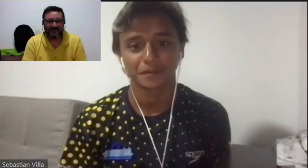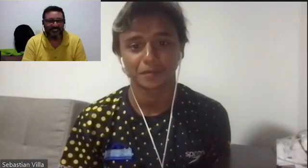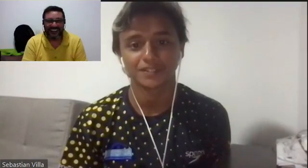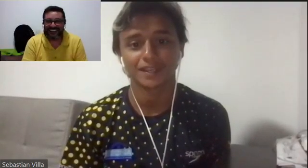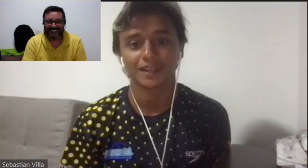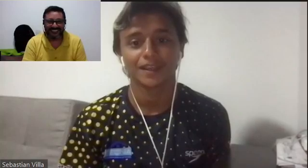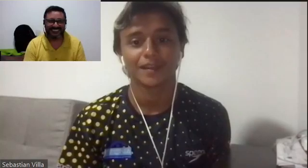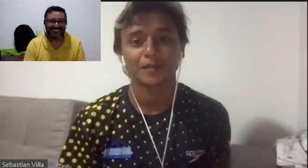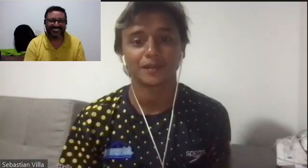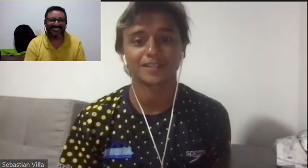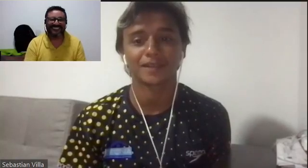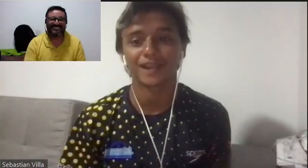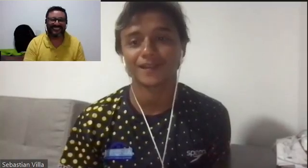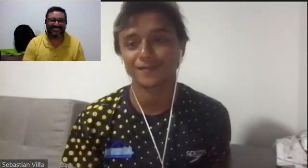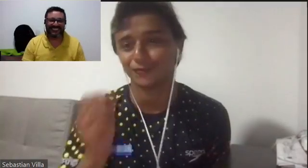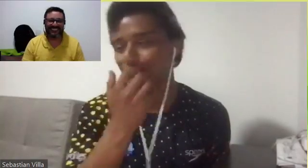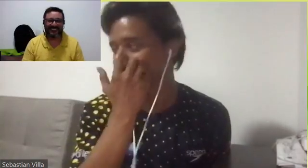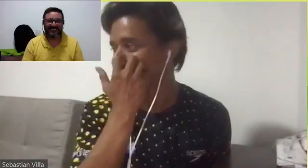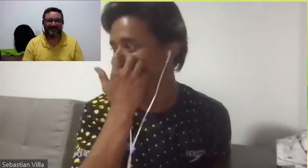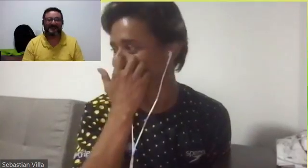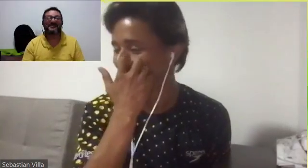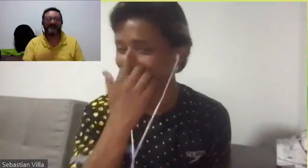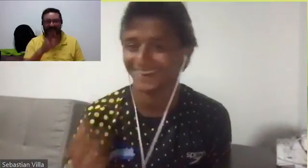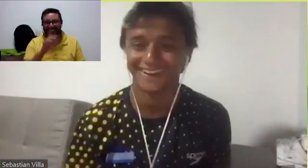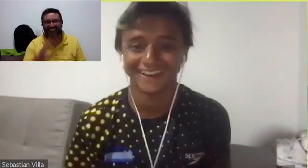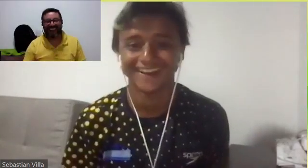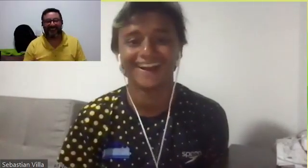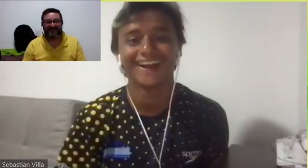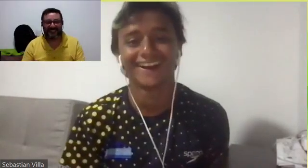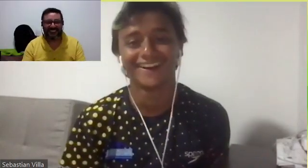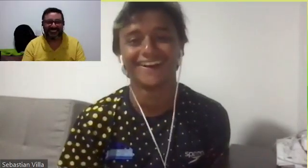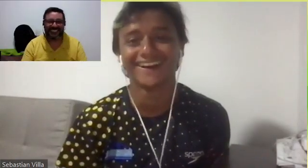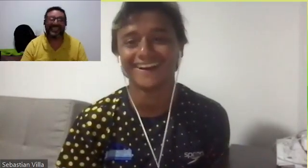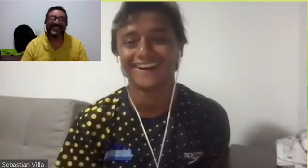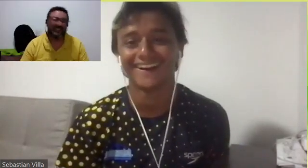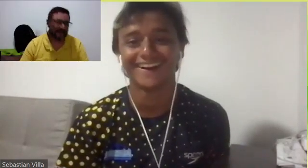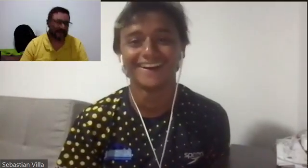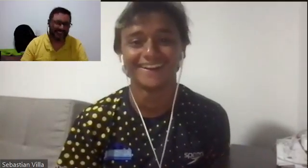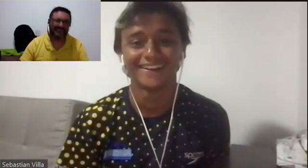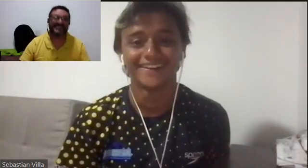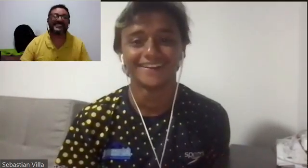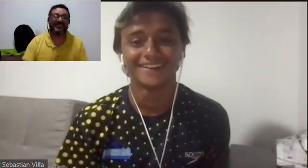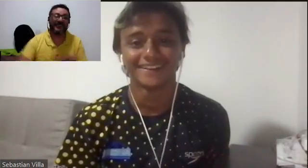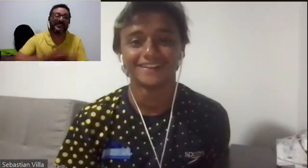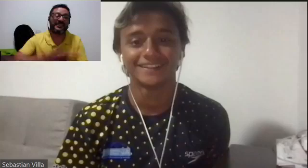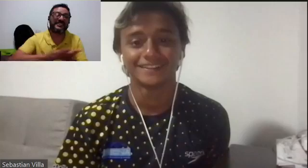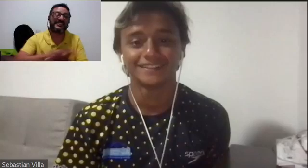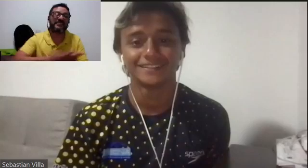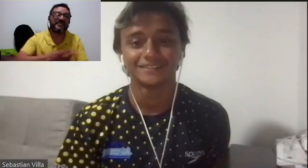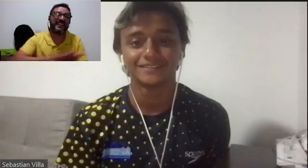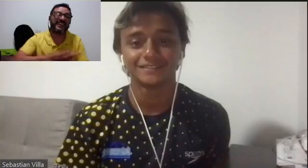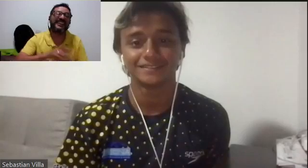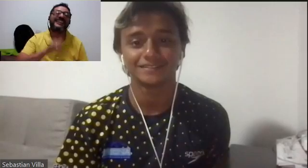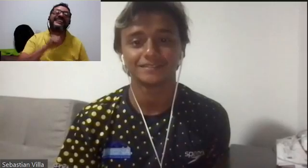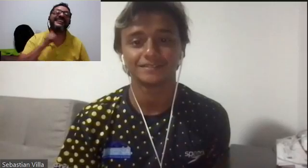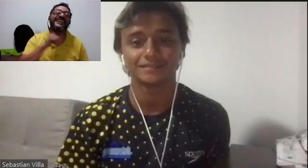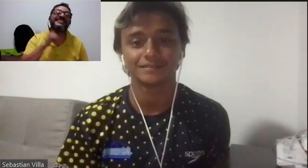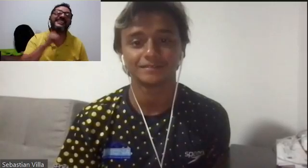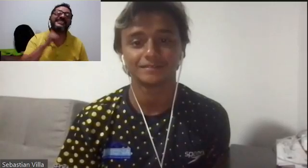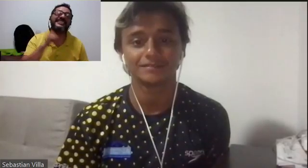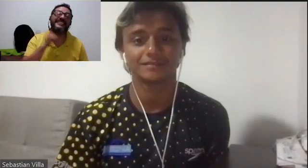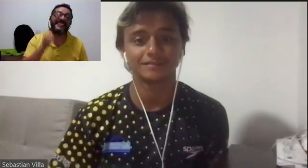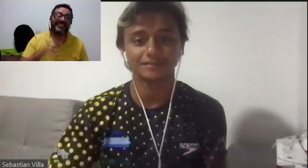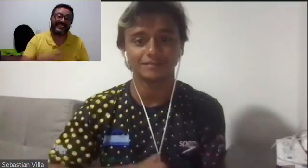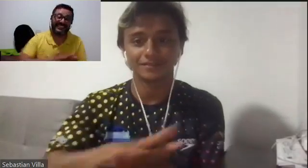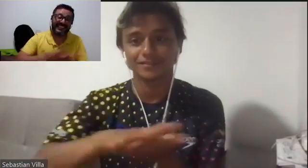es muy charro. Pero es que Miguel habla mucho. Miguel habla mucho y él también. Entonces, cuando te encuentres con Miguel, le